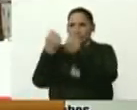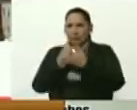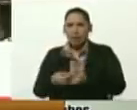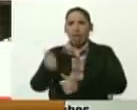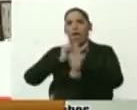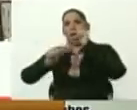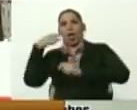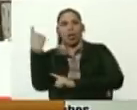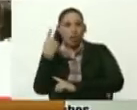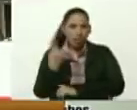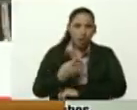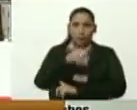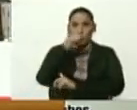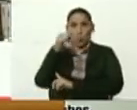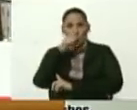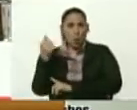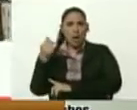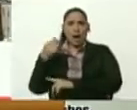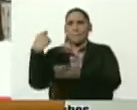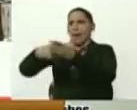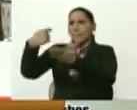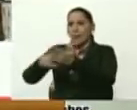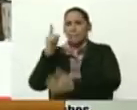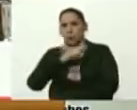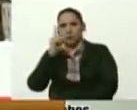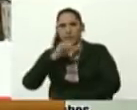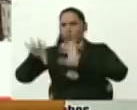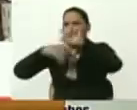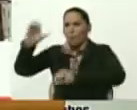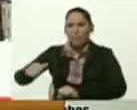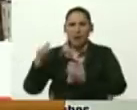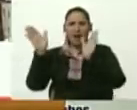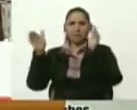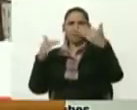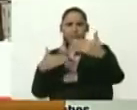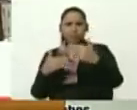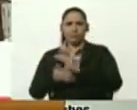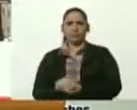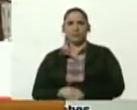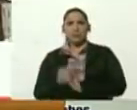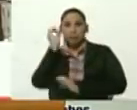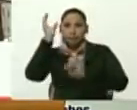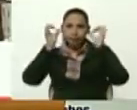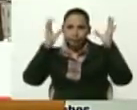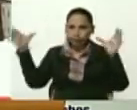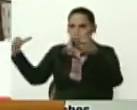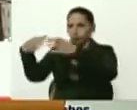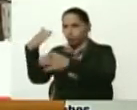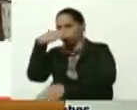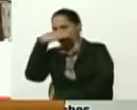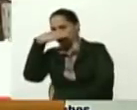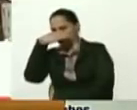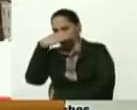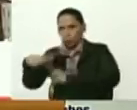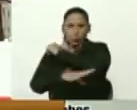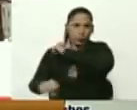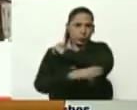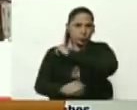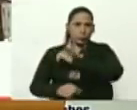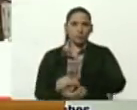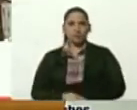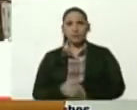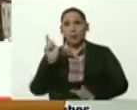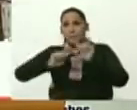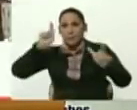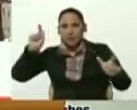contratar prostitutas, para comprar apartamentos, para crear mafias, redes de extorsión. Gente